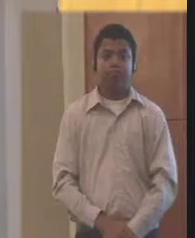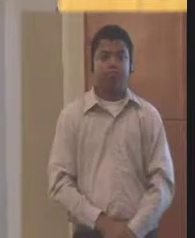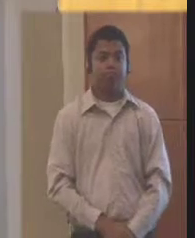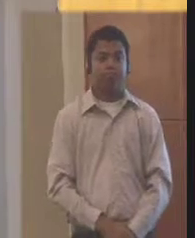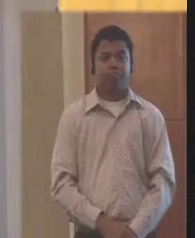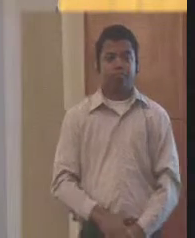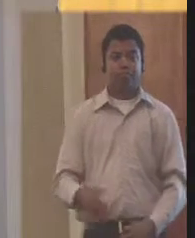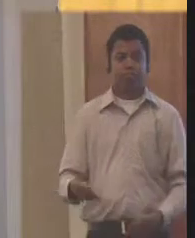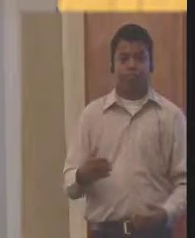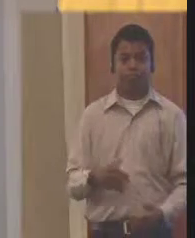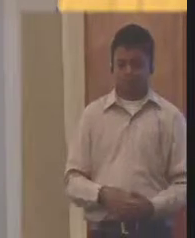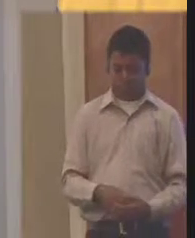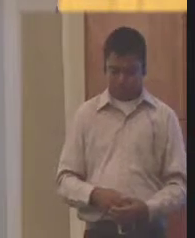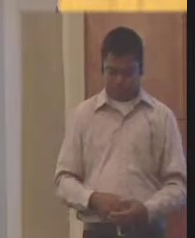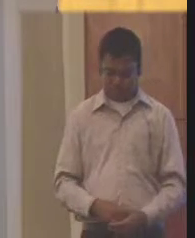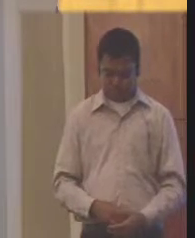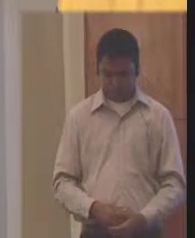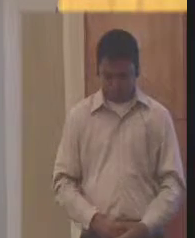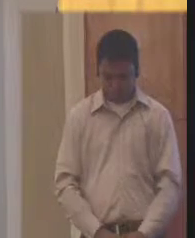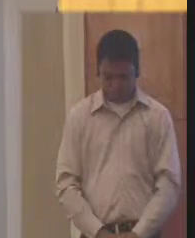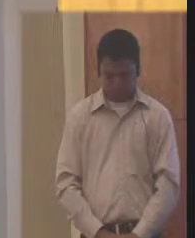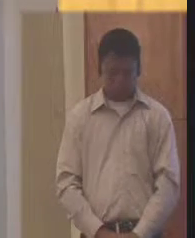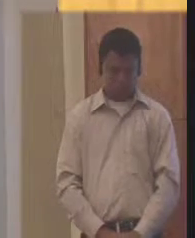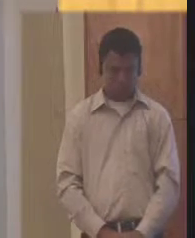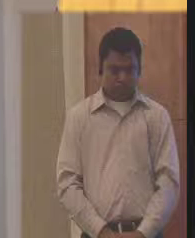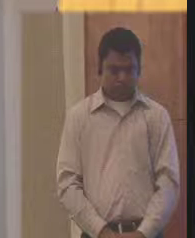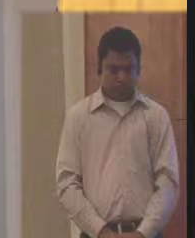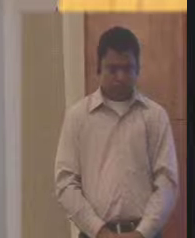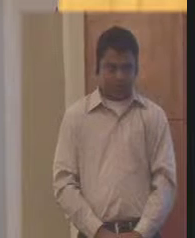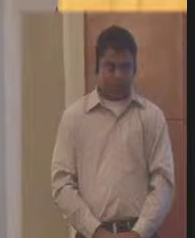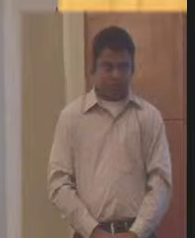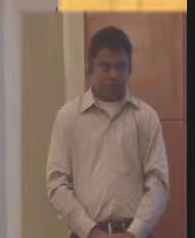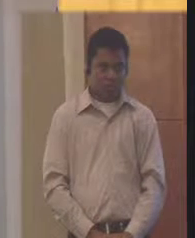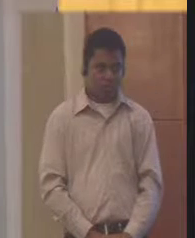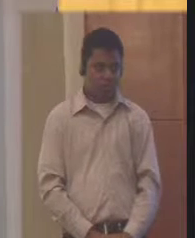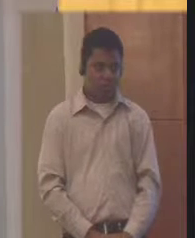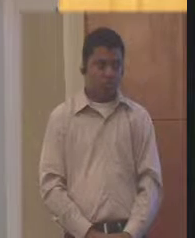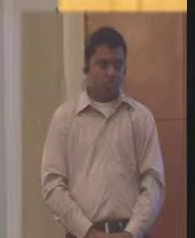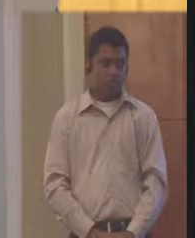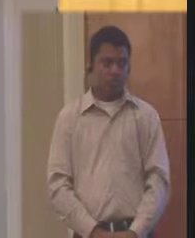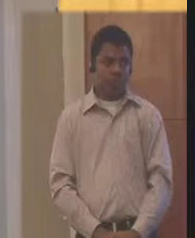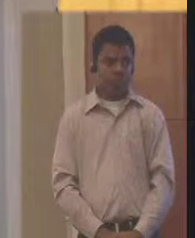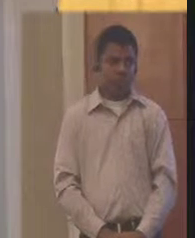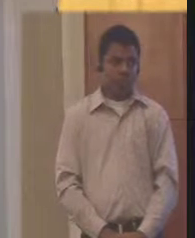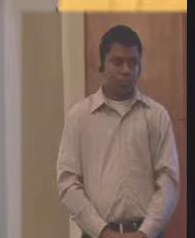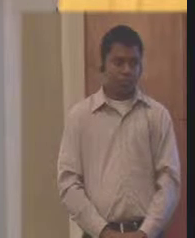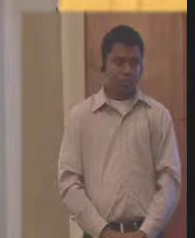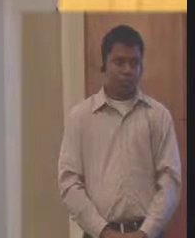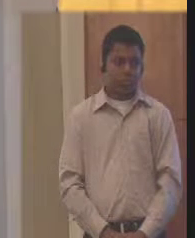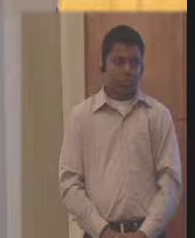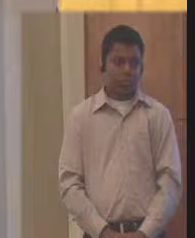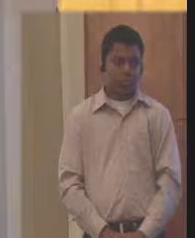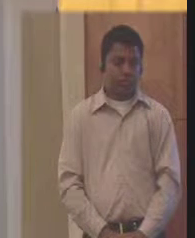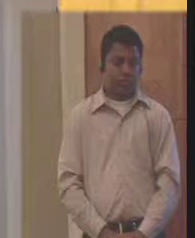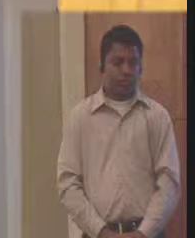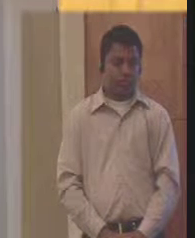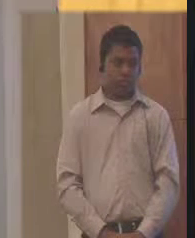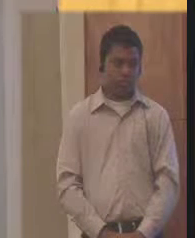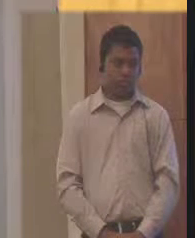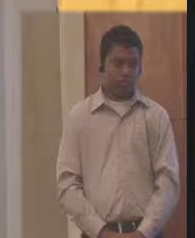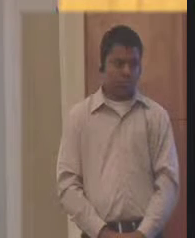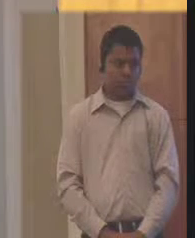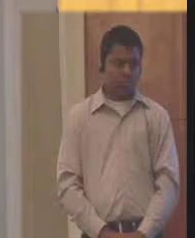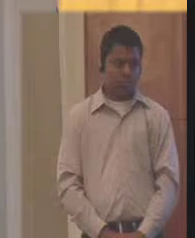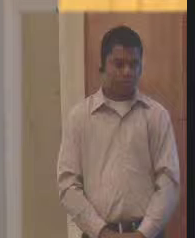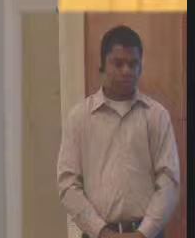Welcome. Thank you very much, Chair, and thank you again to the Government of Ecuador and to the UNISDR for the very gracious invitation for the OECD to